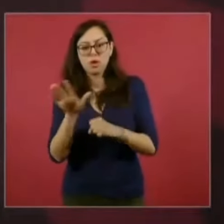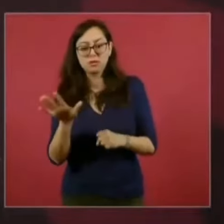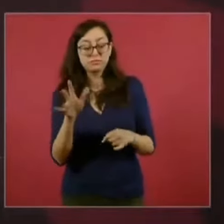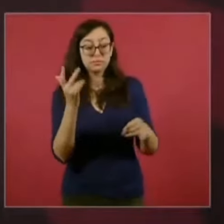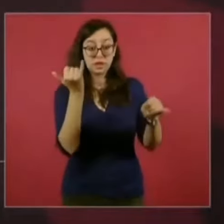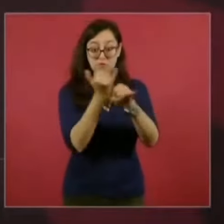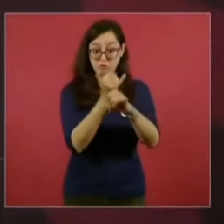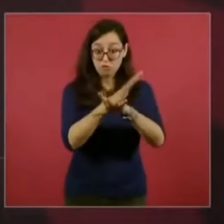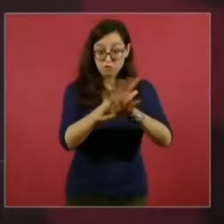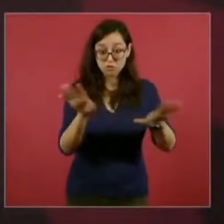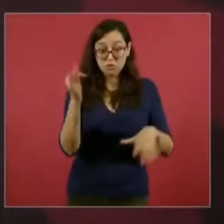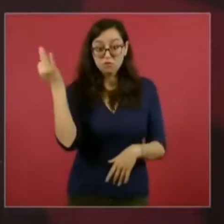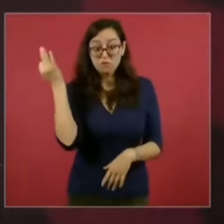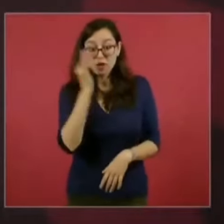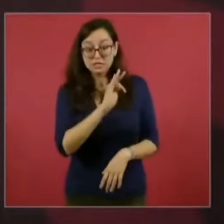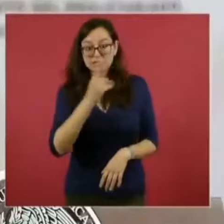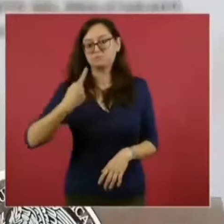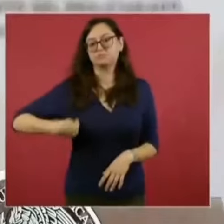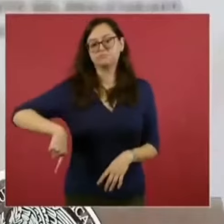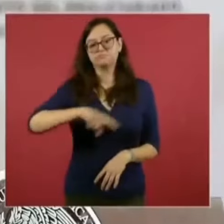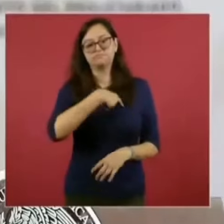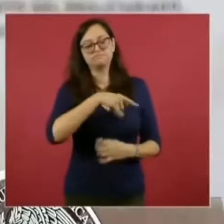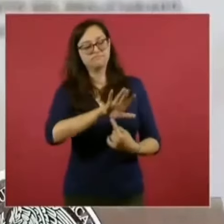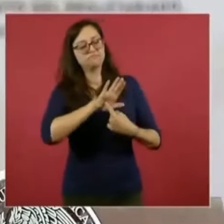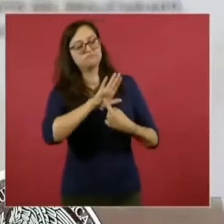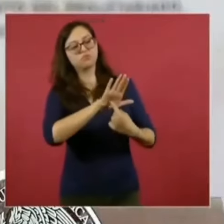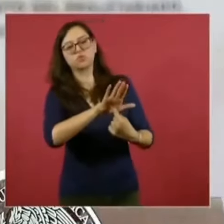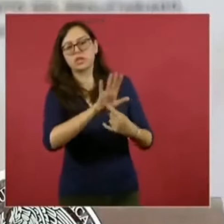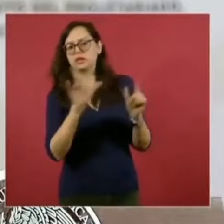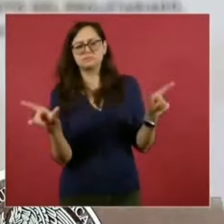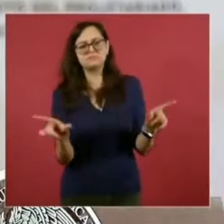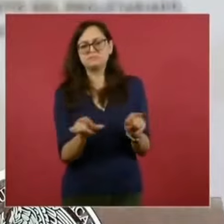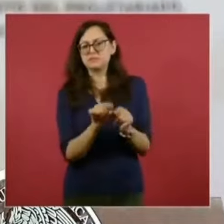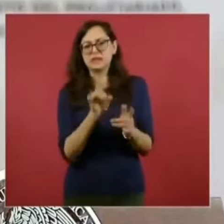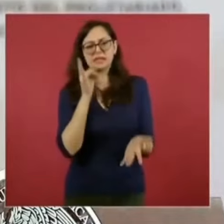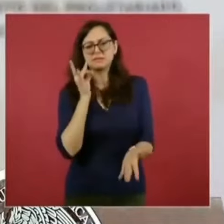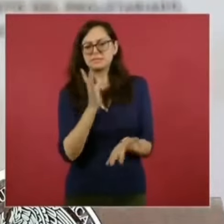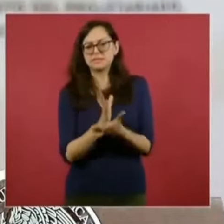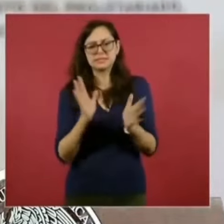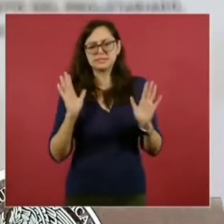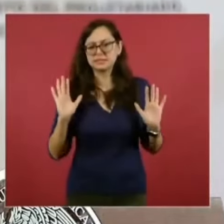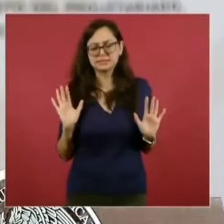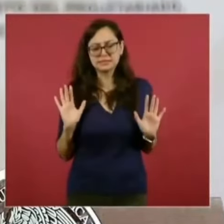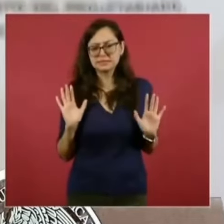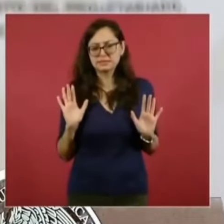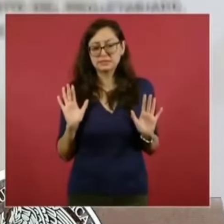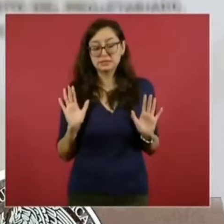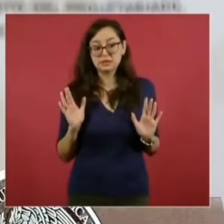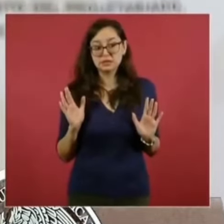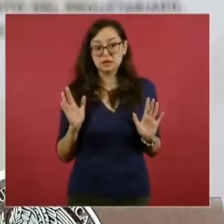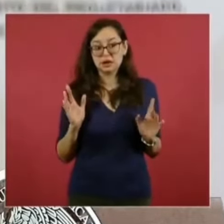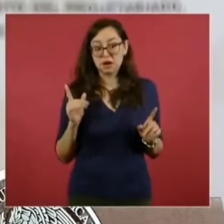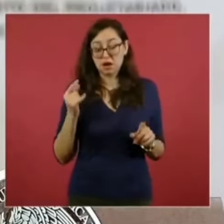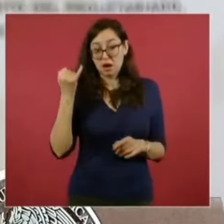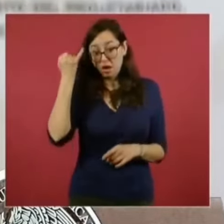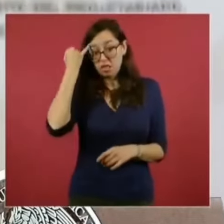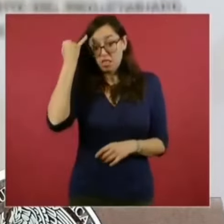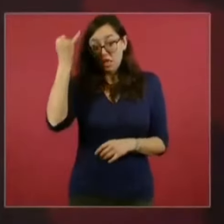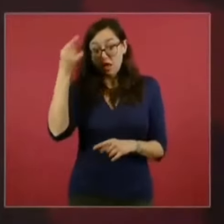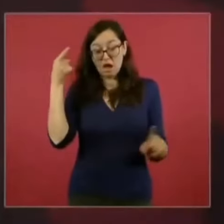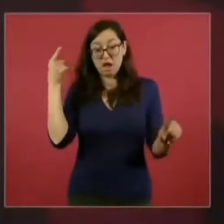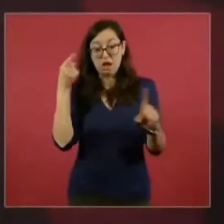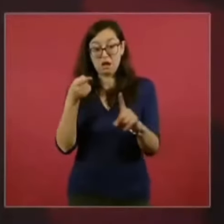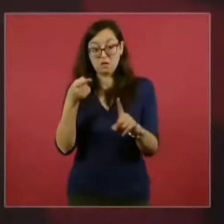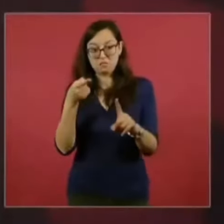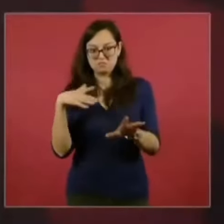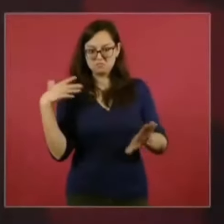Eso sí, hay que decirlo fuerte para que se escuche lejos. Nunca fue con el afán